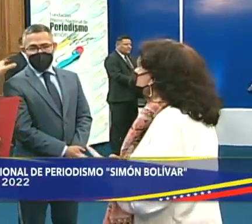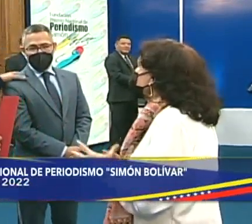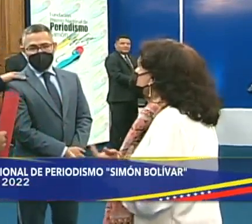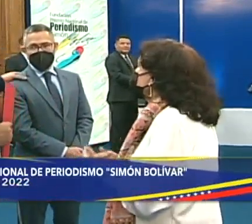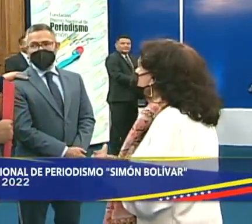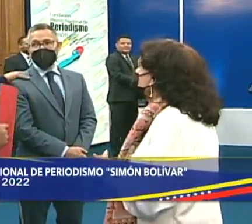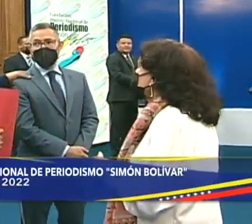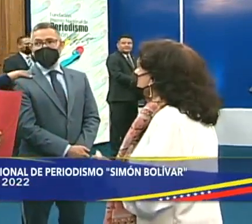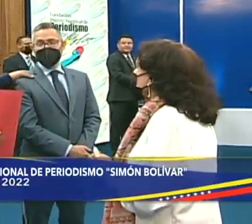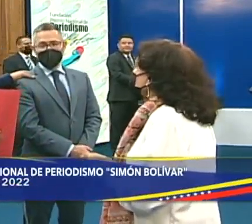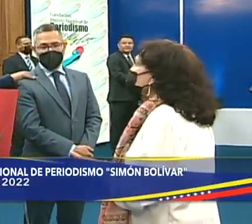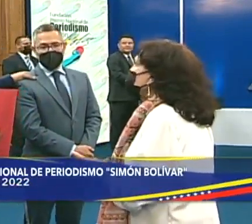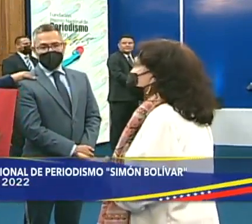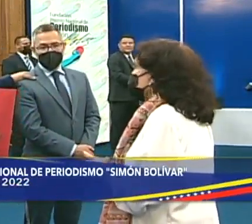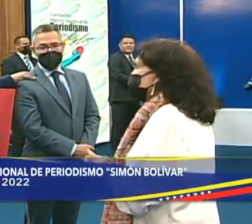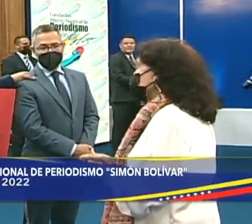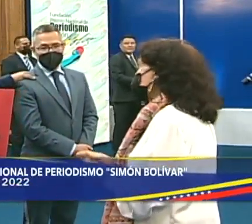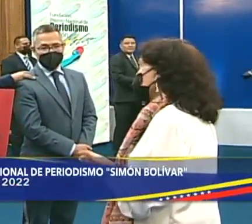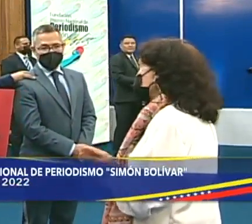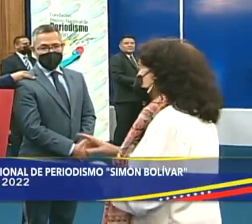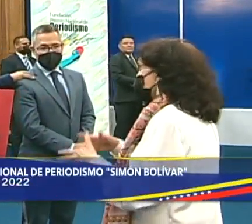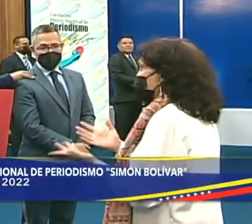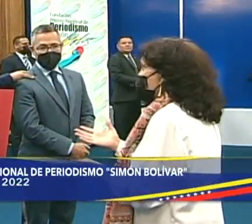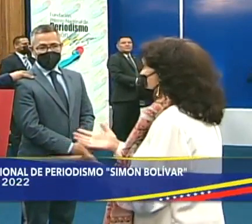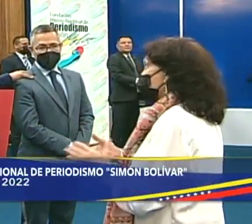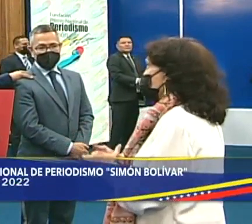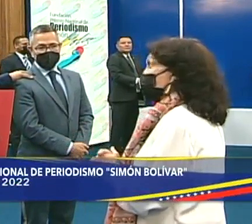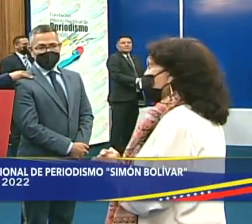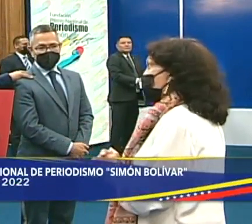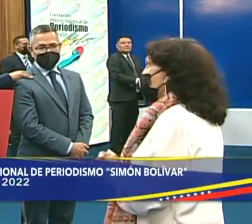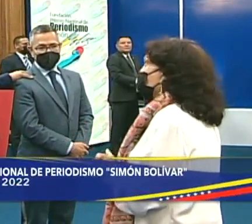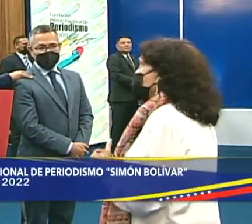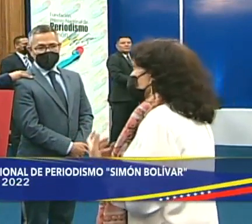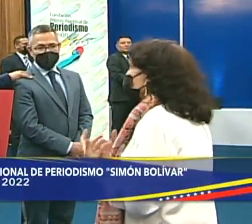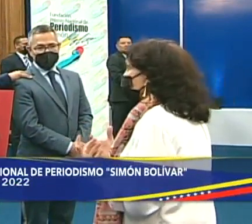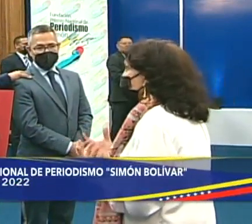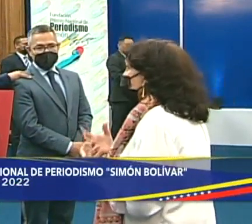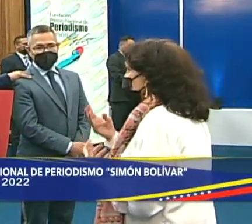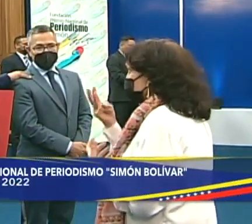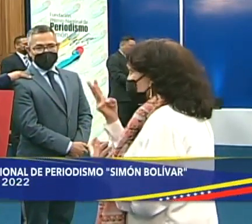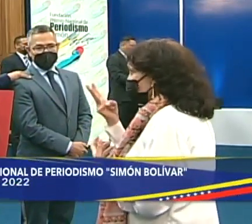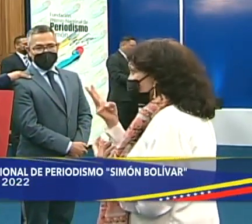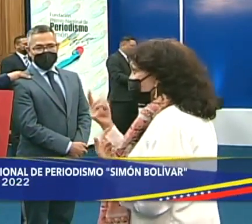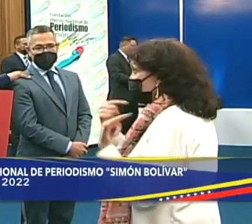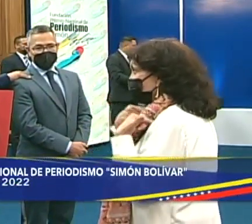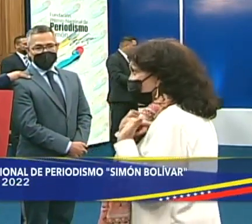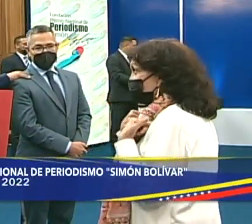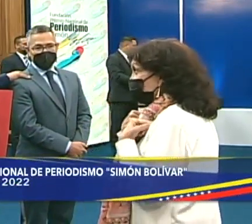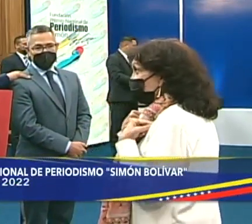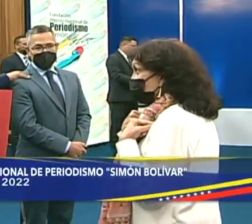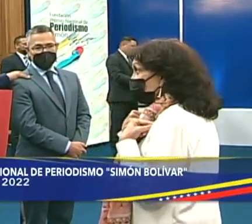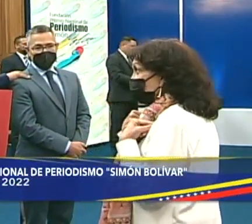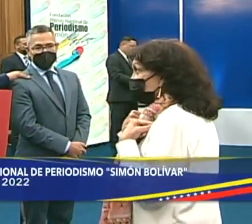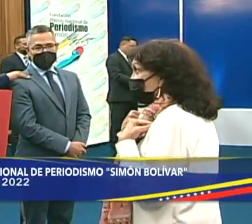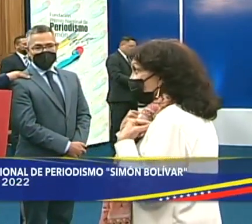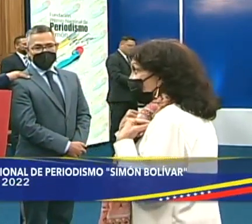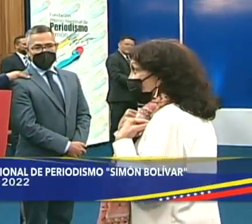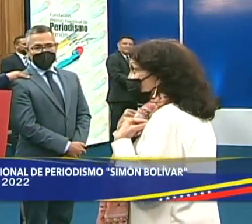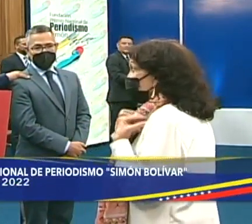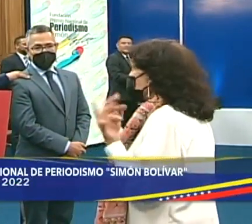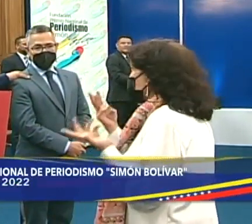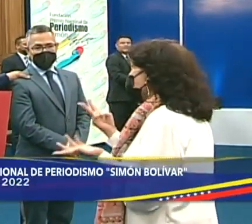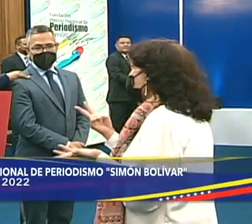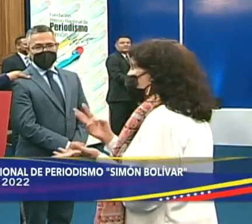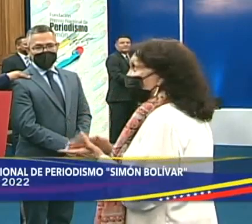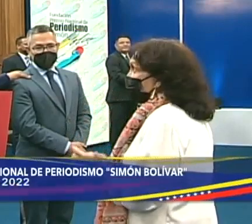comunicación cultural entre lo que han sido estas personas y también el pueblo de Venezuela. En este caso, entonces recibe este